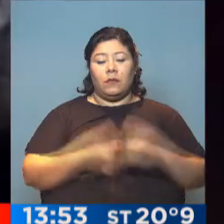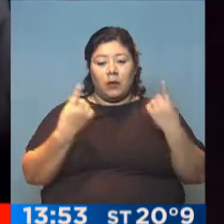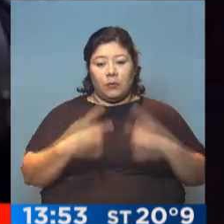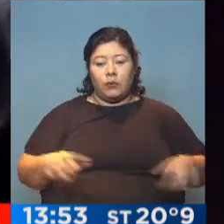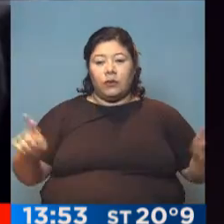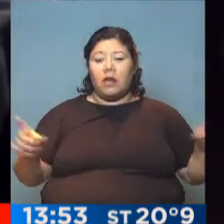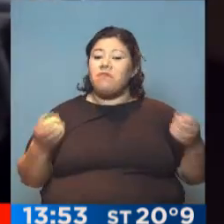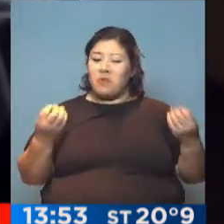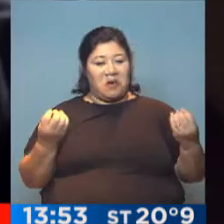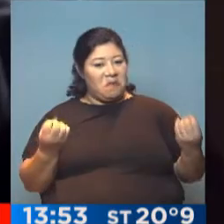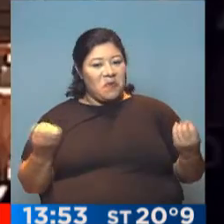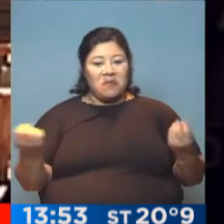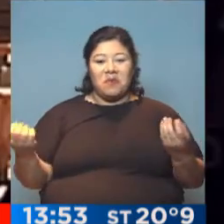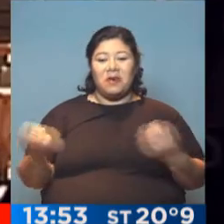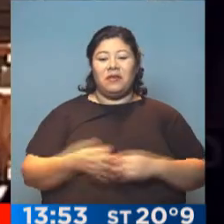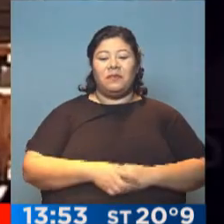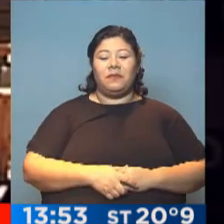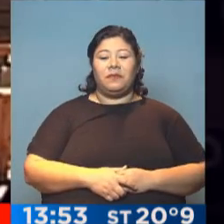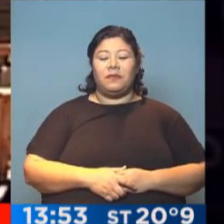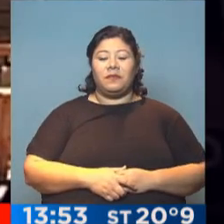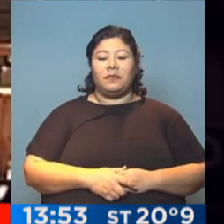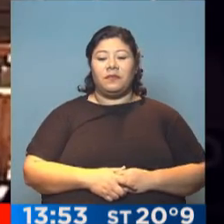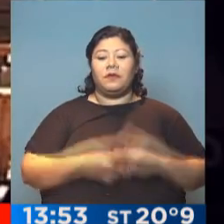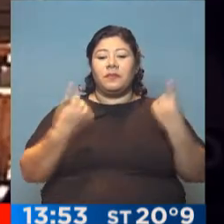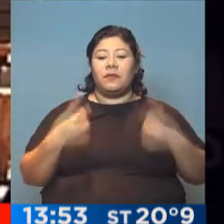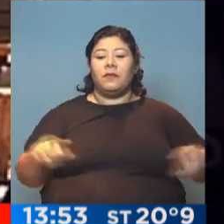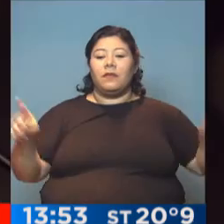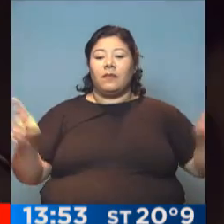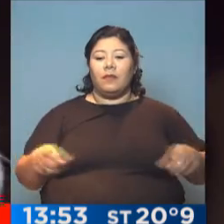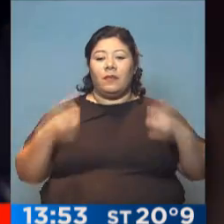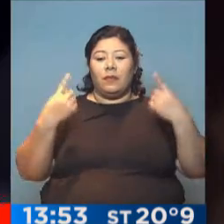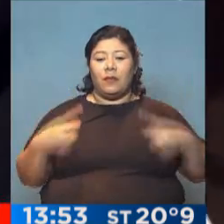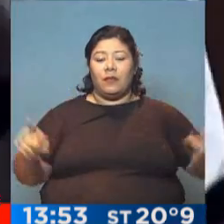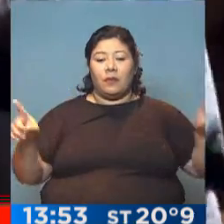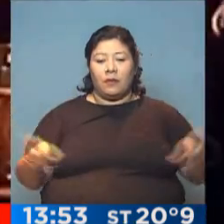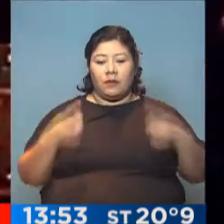Gracias, Simón.